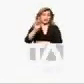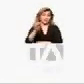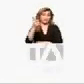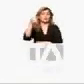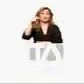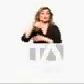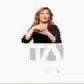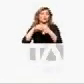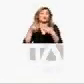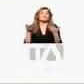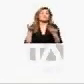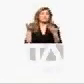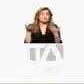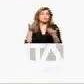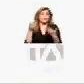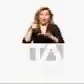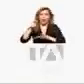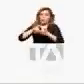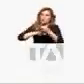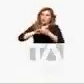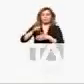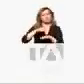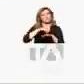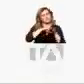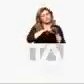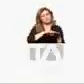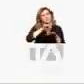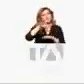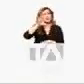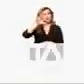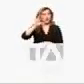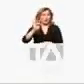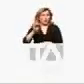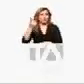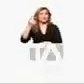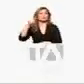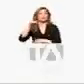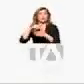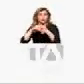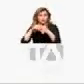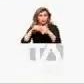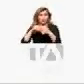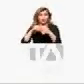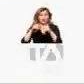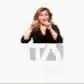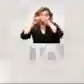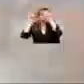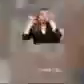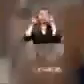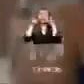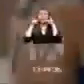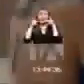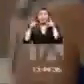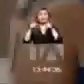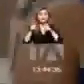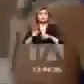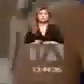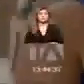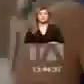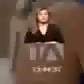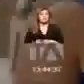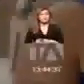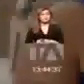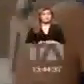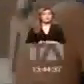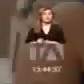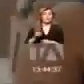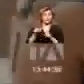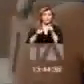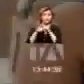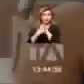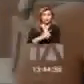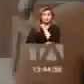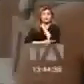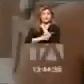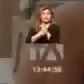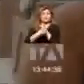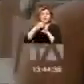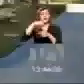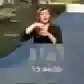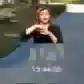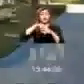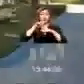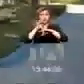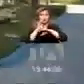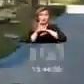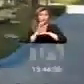dólares a cambio de contratos por 38 millones de dólares en la empresa pública. Es uno de los pocos sentenciados en nuestro